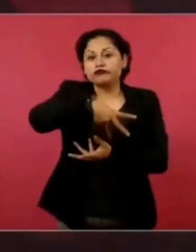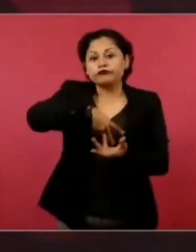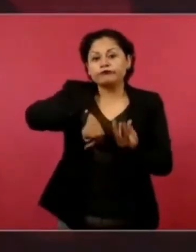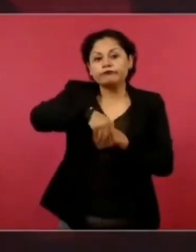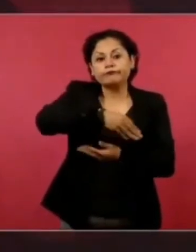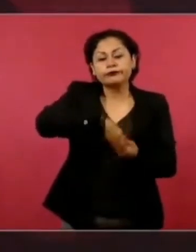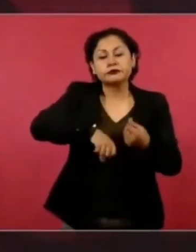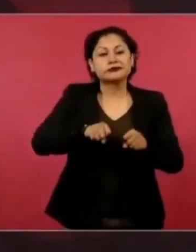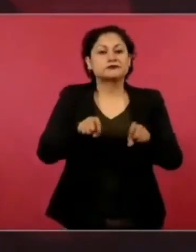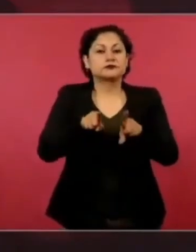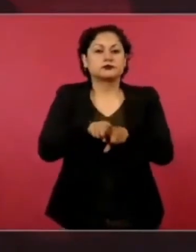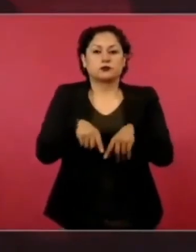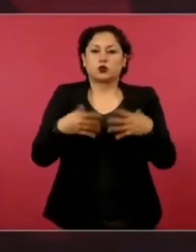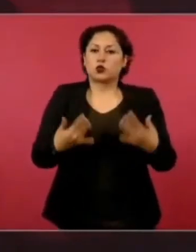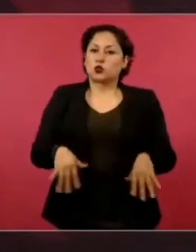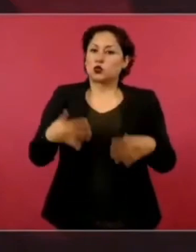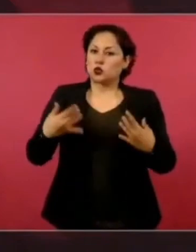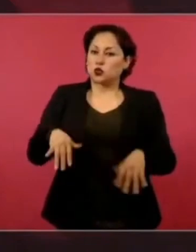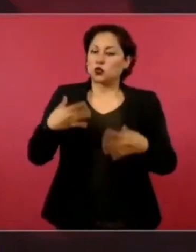Es muchísimo.